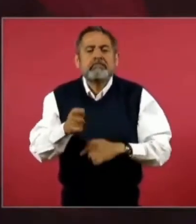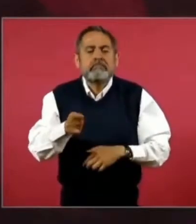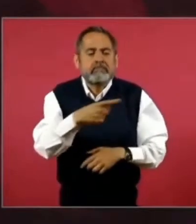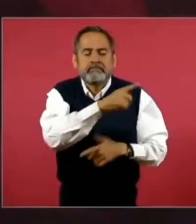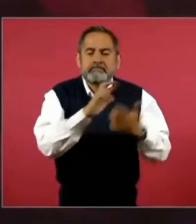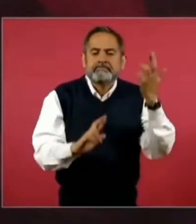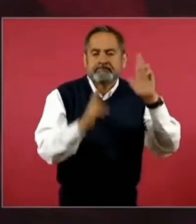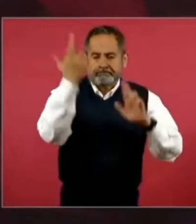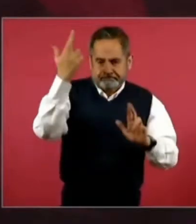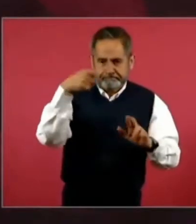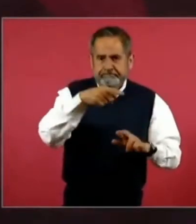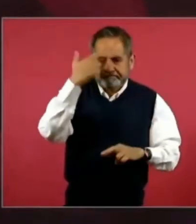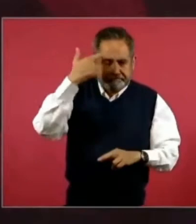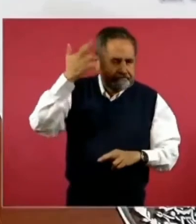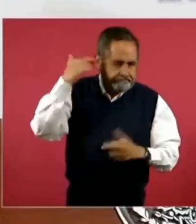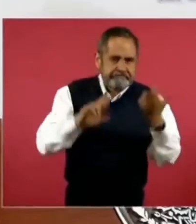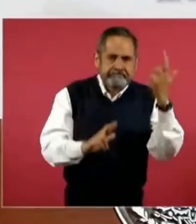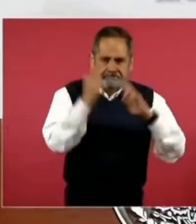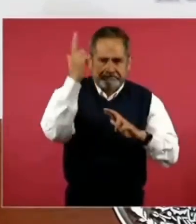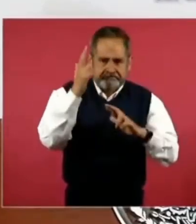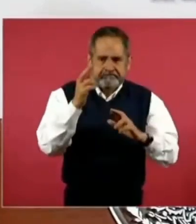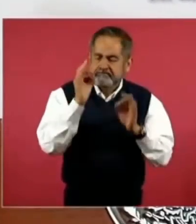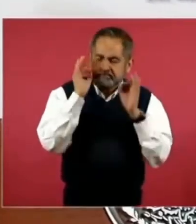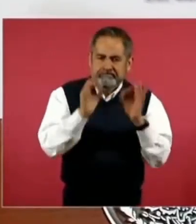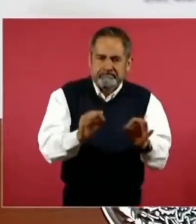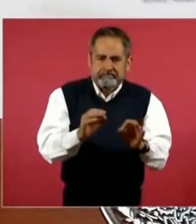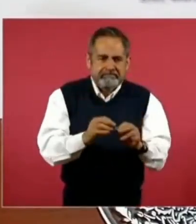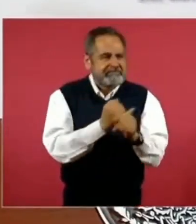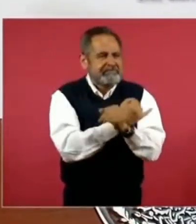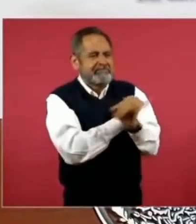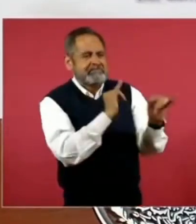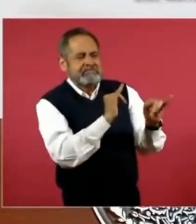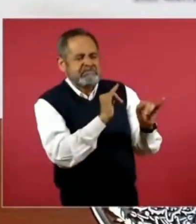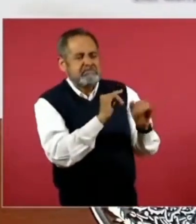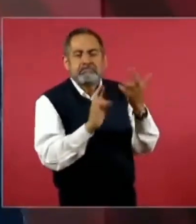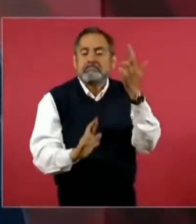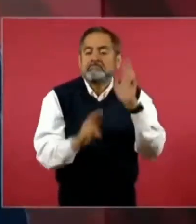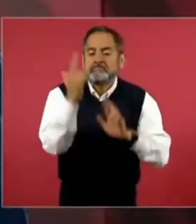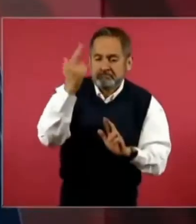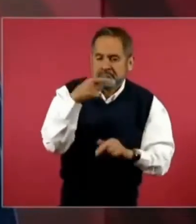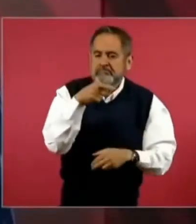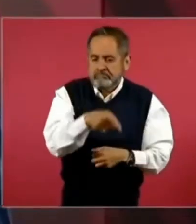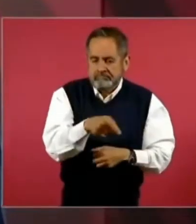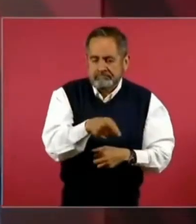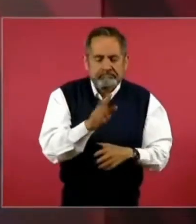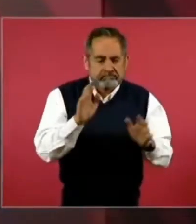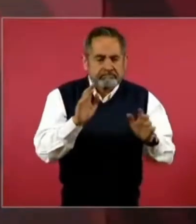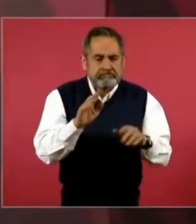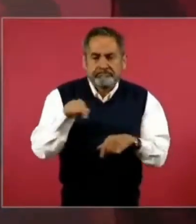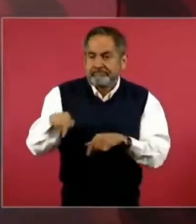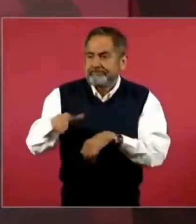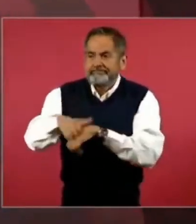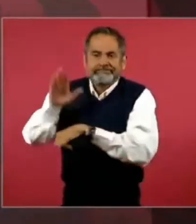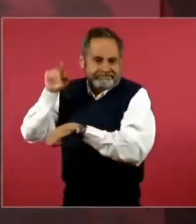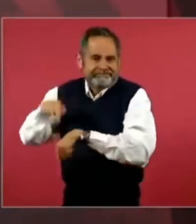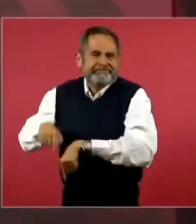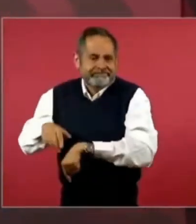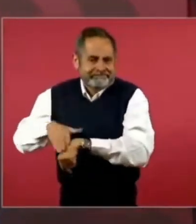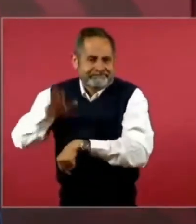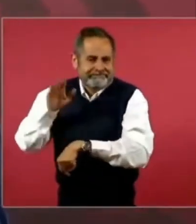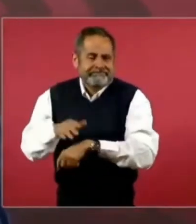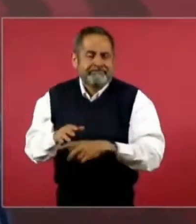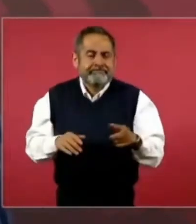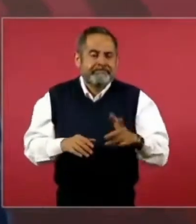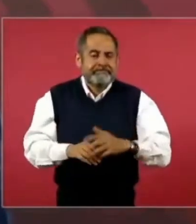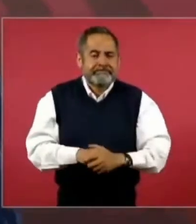Mexicana, más que la Revolución de Independencia y más que